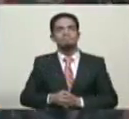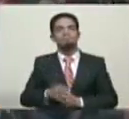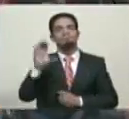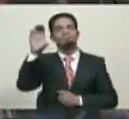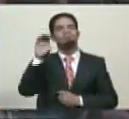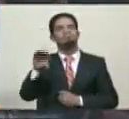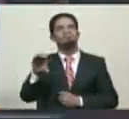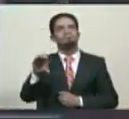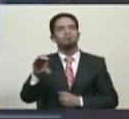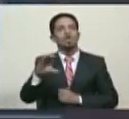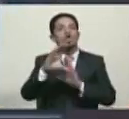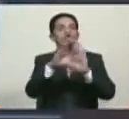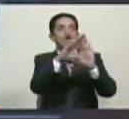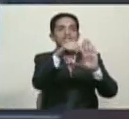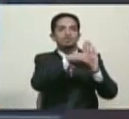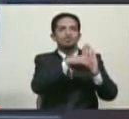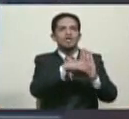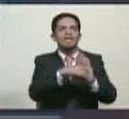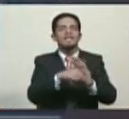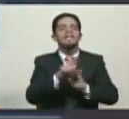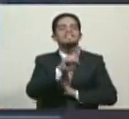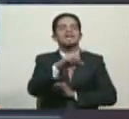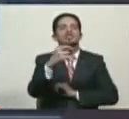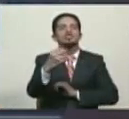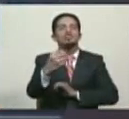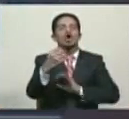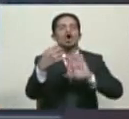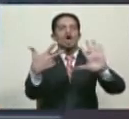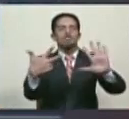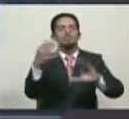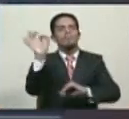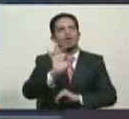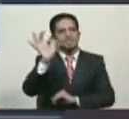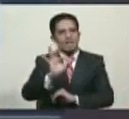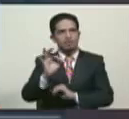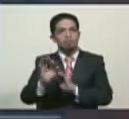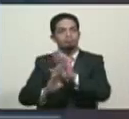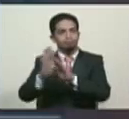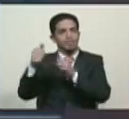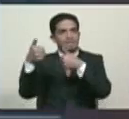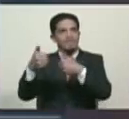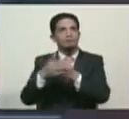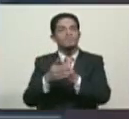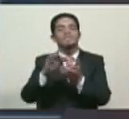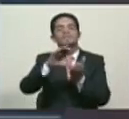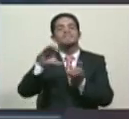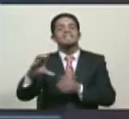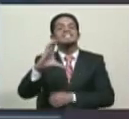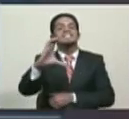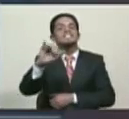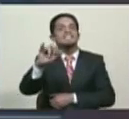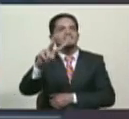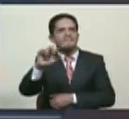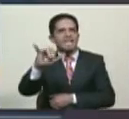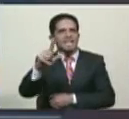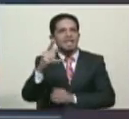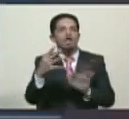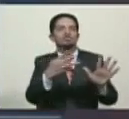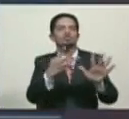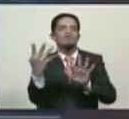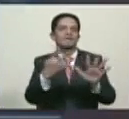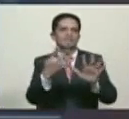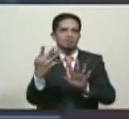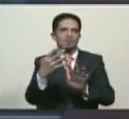La Sala Constitucional, 108% de efectividad. Y la Sala de Casación Civil, 99%